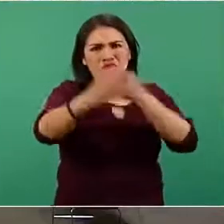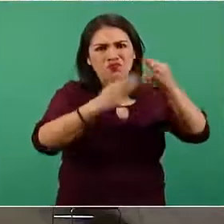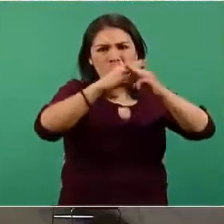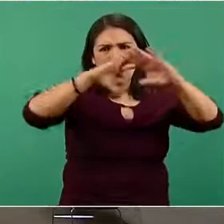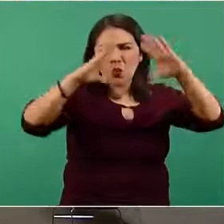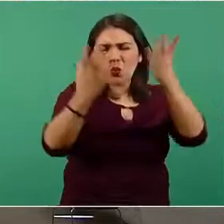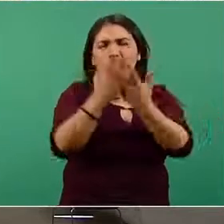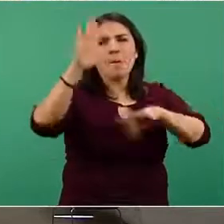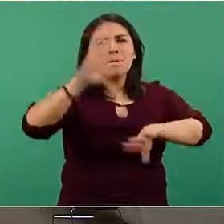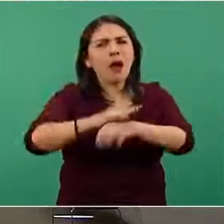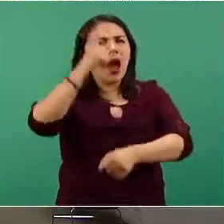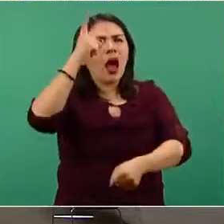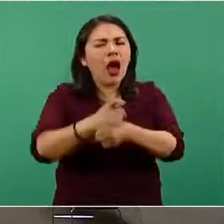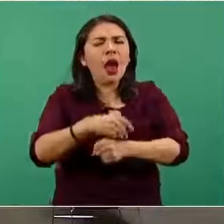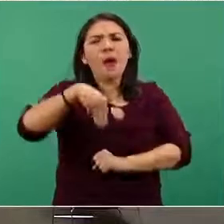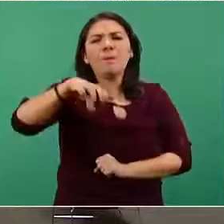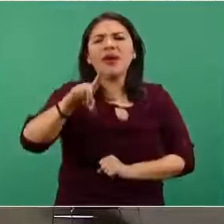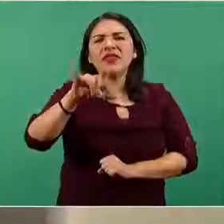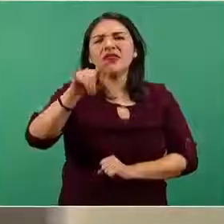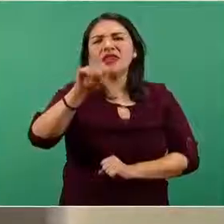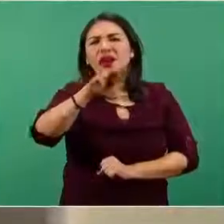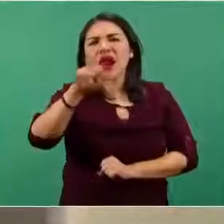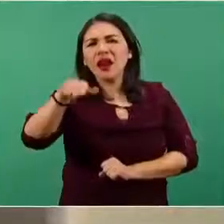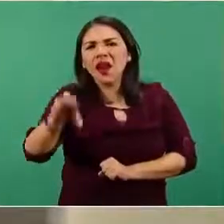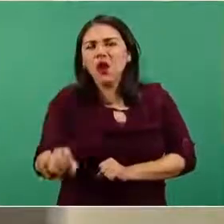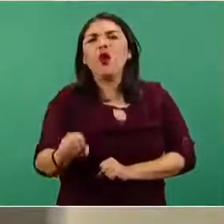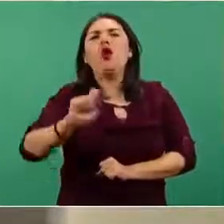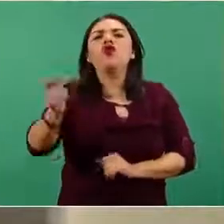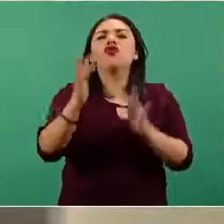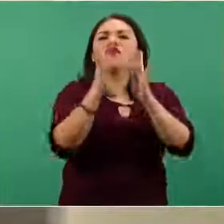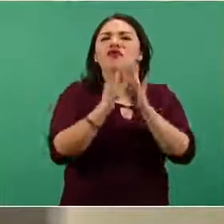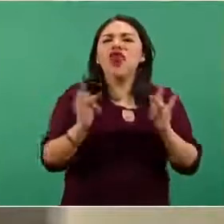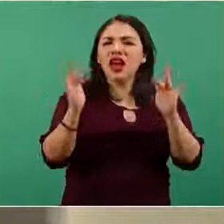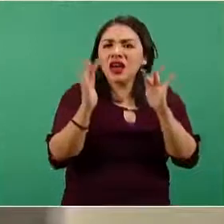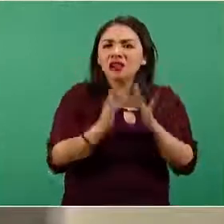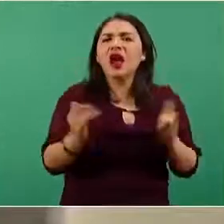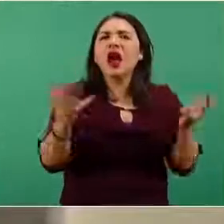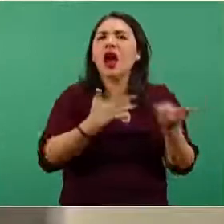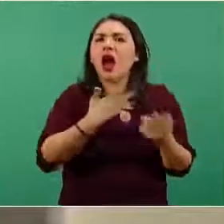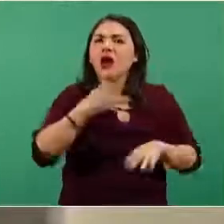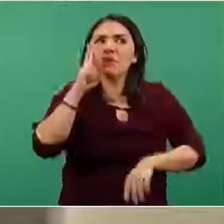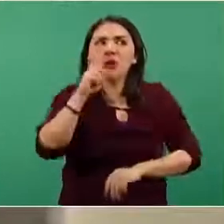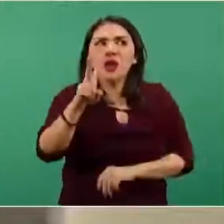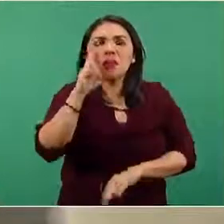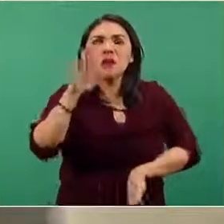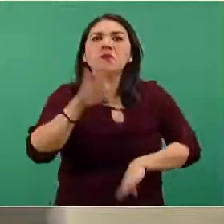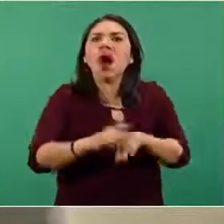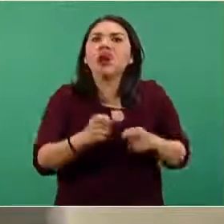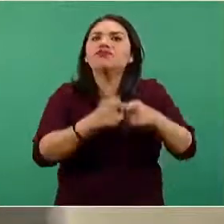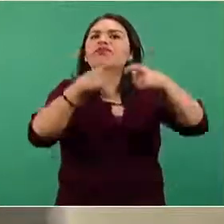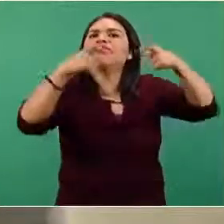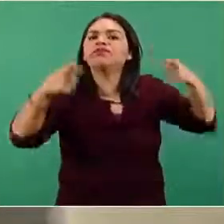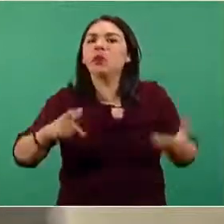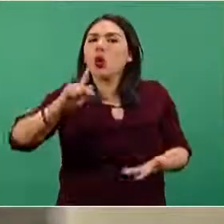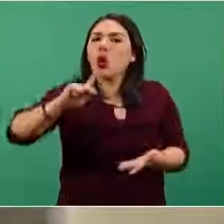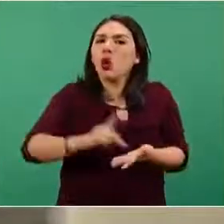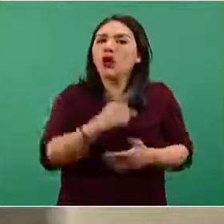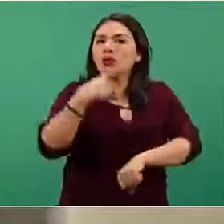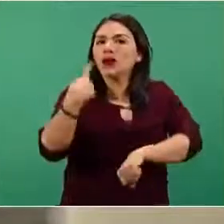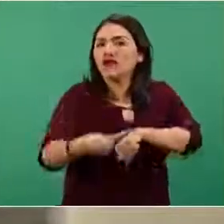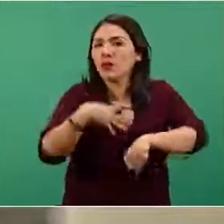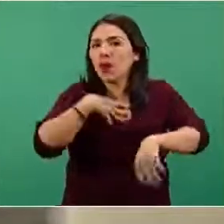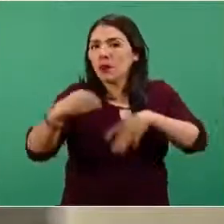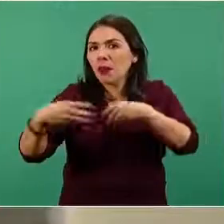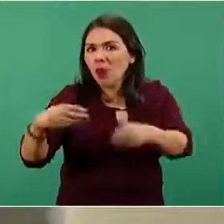el Mediterráneo Oriental y en Francia, hay también indicadores de un aumento de la infección. No sé